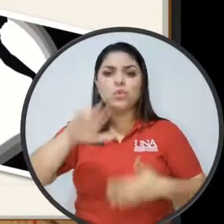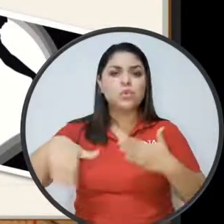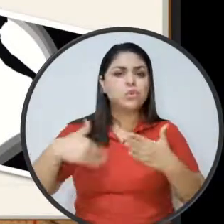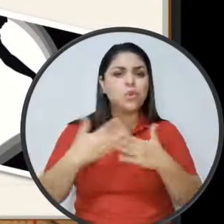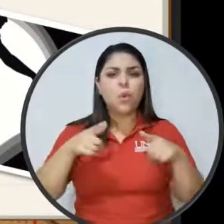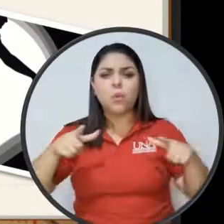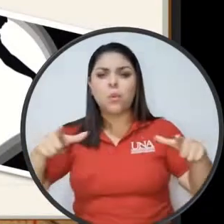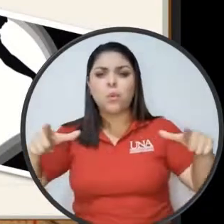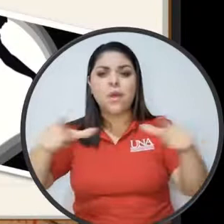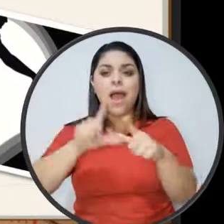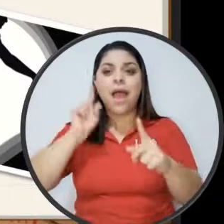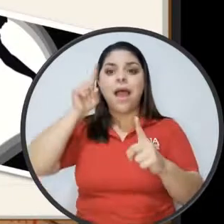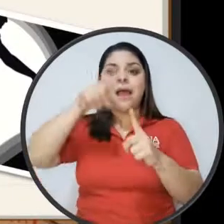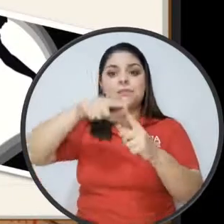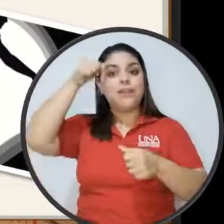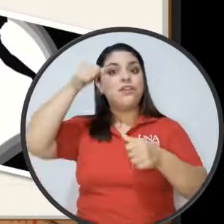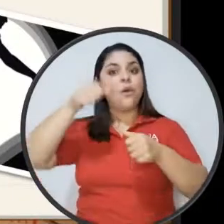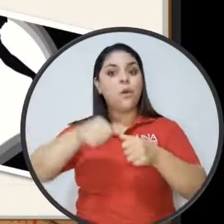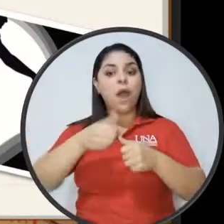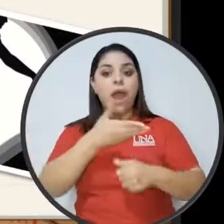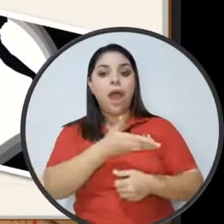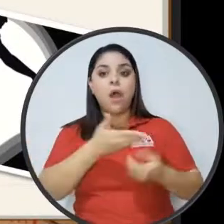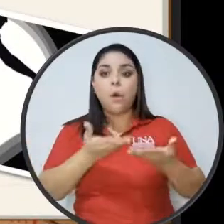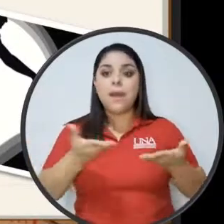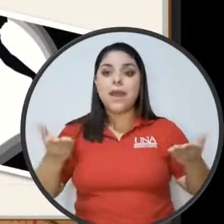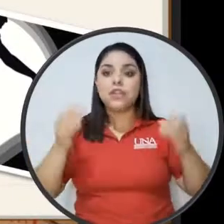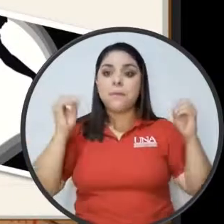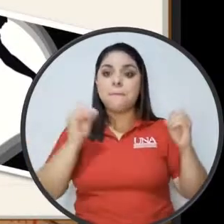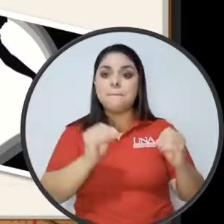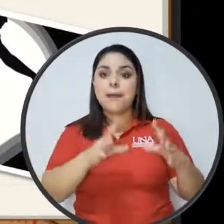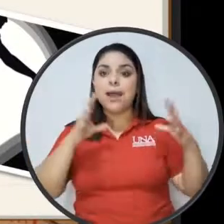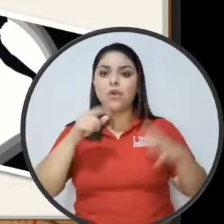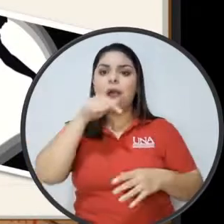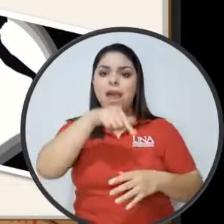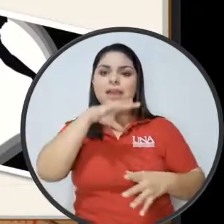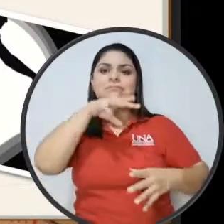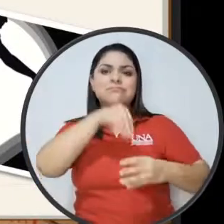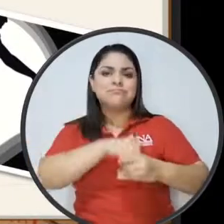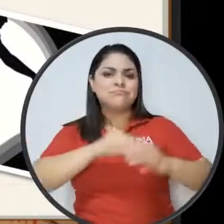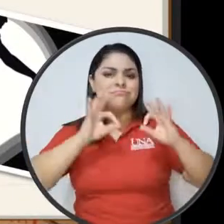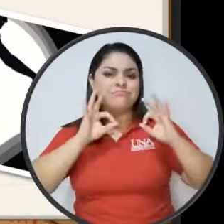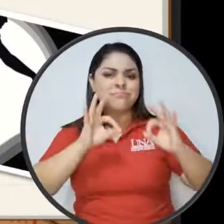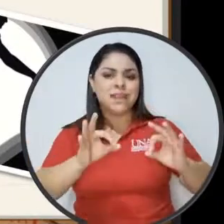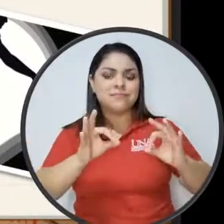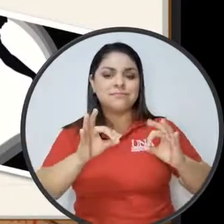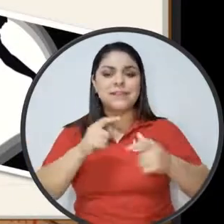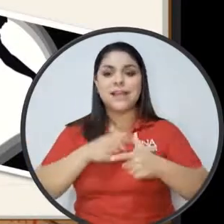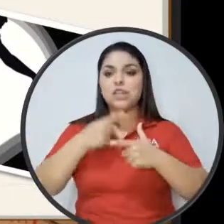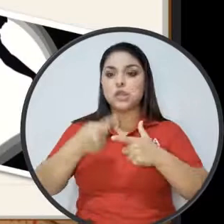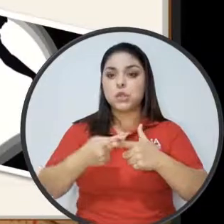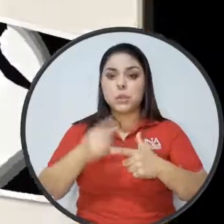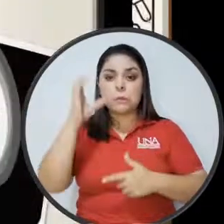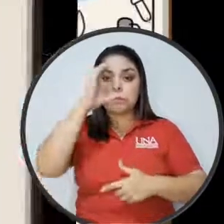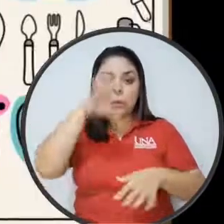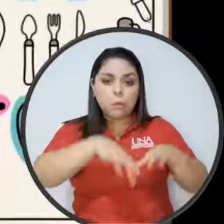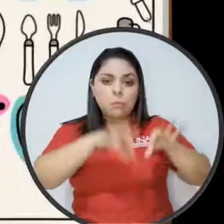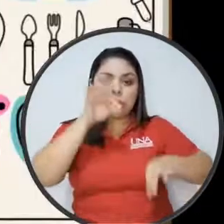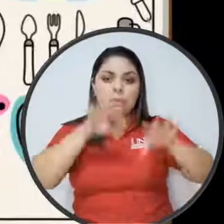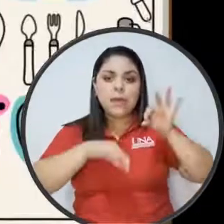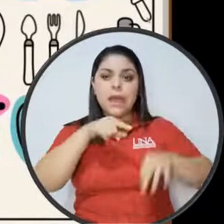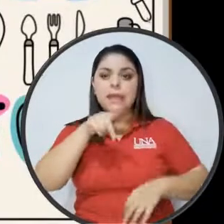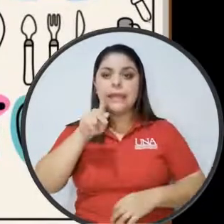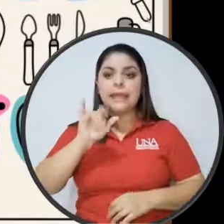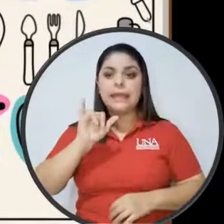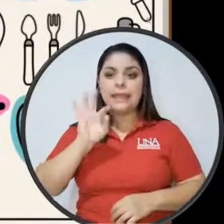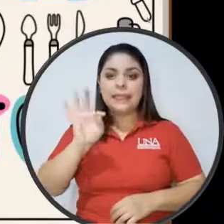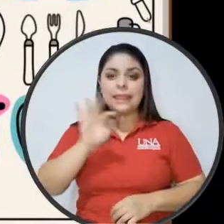todas partes hasta que recordó que el objeto mágico venía muy bien equipado. Así que recurrió al kit de